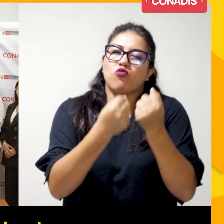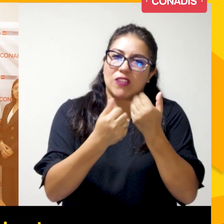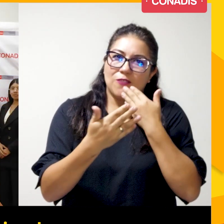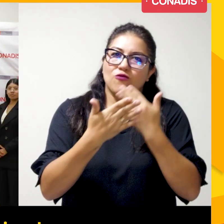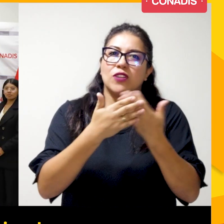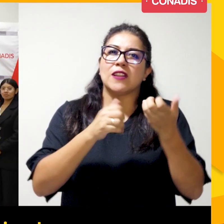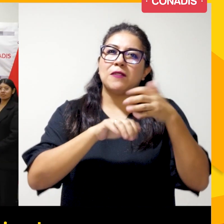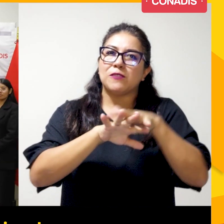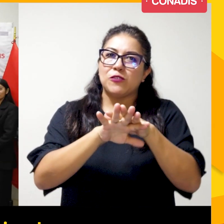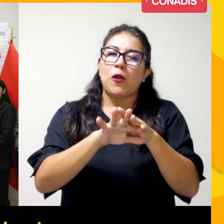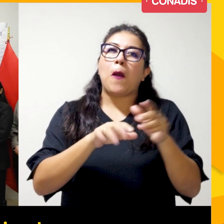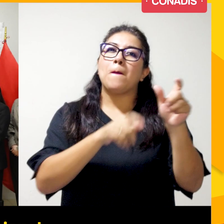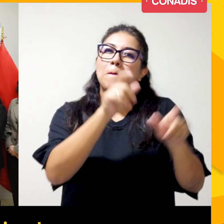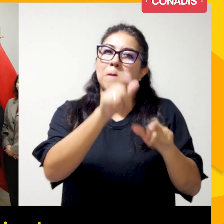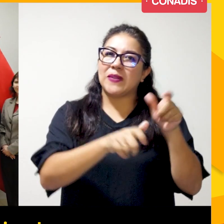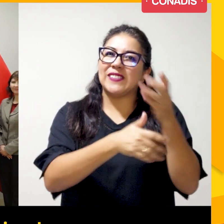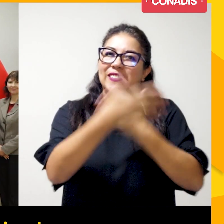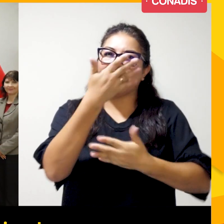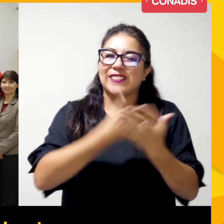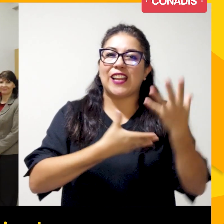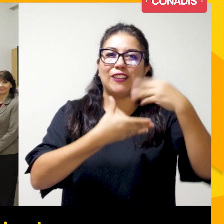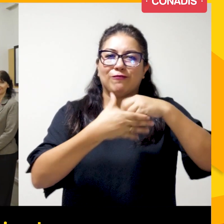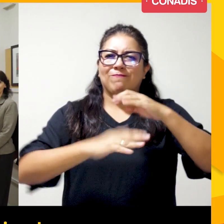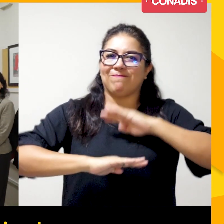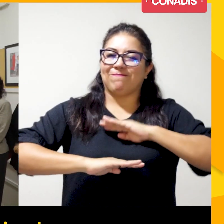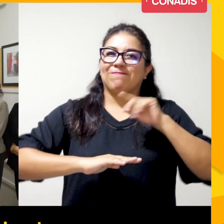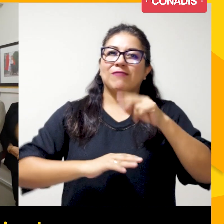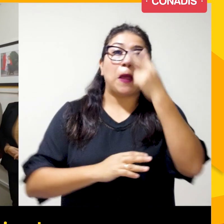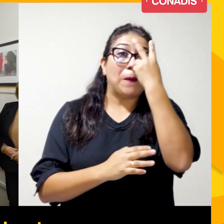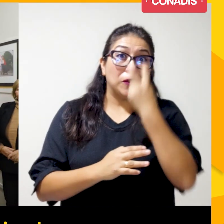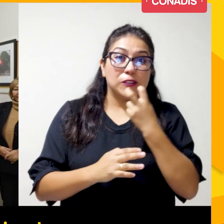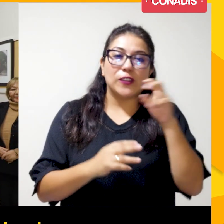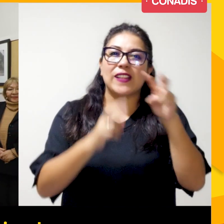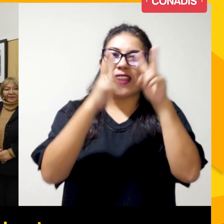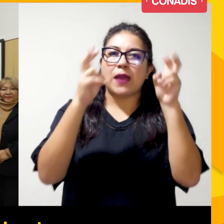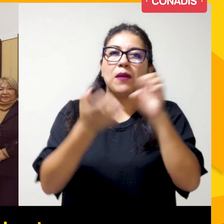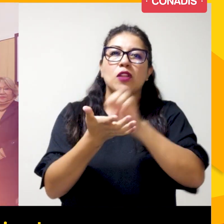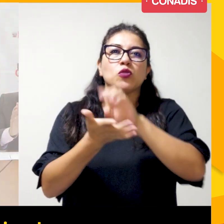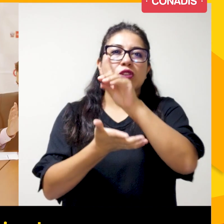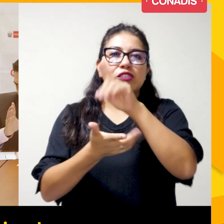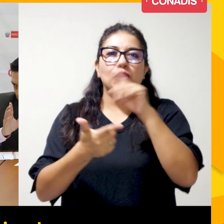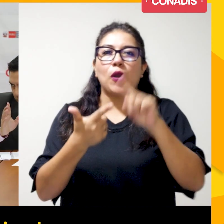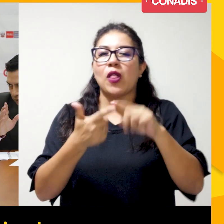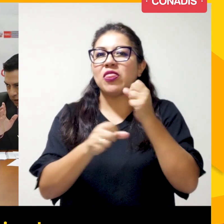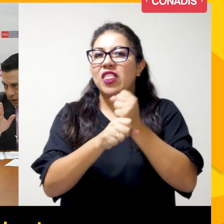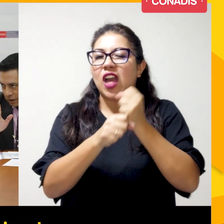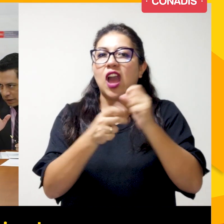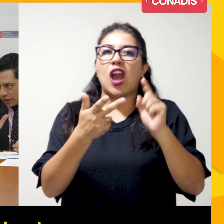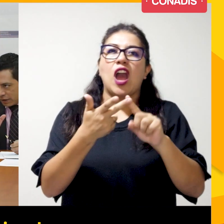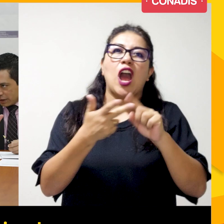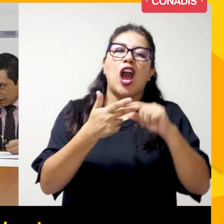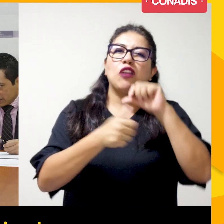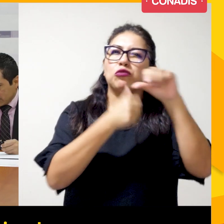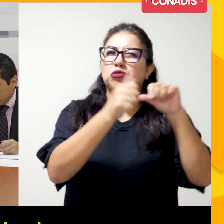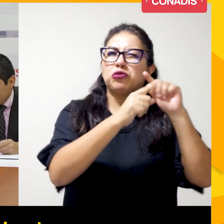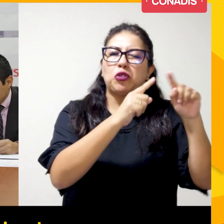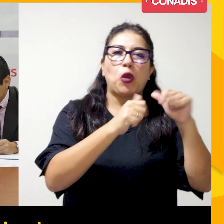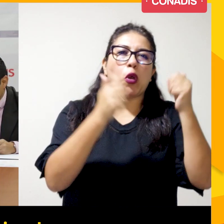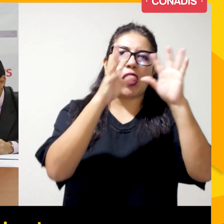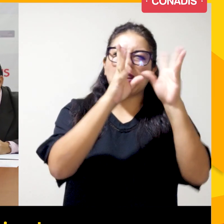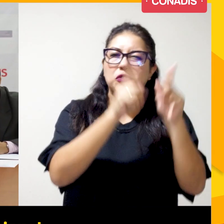inclusión plena y efectiva de las personas con discapacidad visual en los ejes de educación, empleo, asociativismo, entre